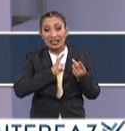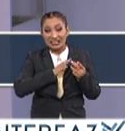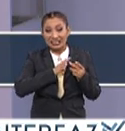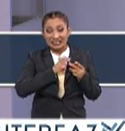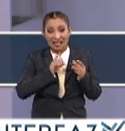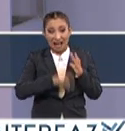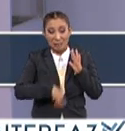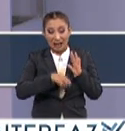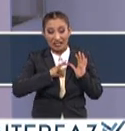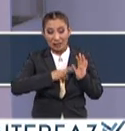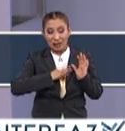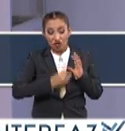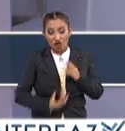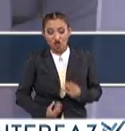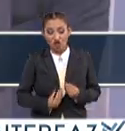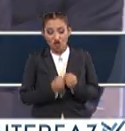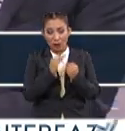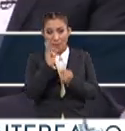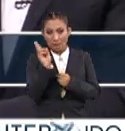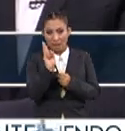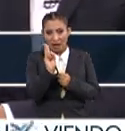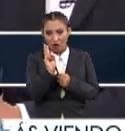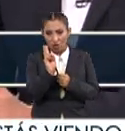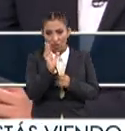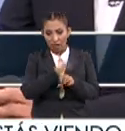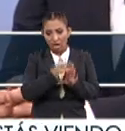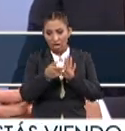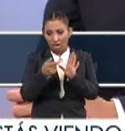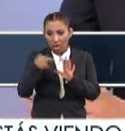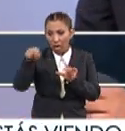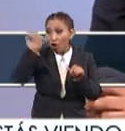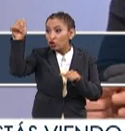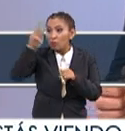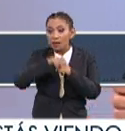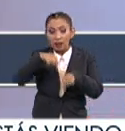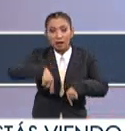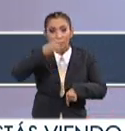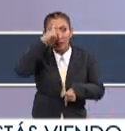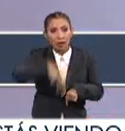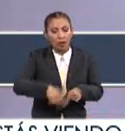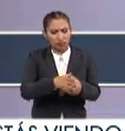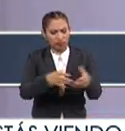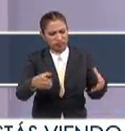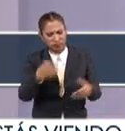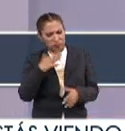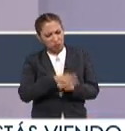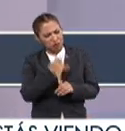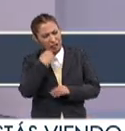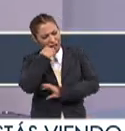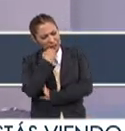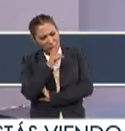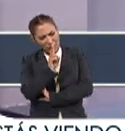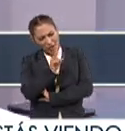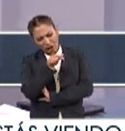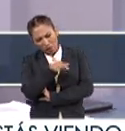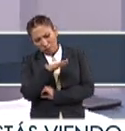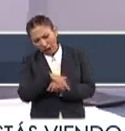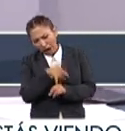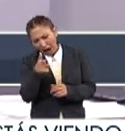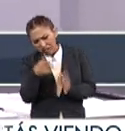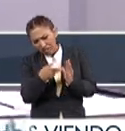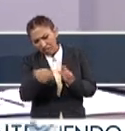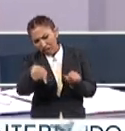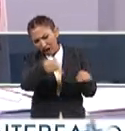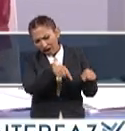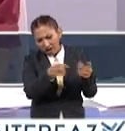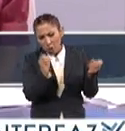que es un cáncer infeccioso, es causado por un virus. Es más frecuente que en otros países. No sabemos si es porque el virus sea más